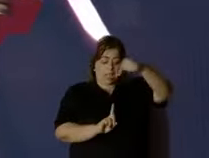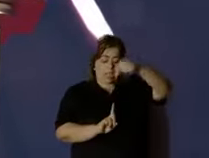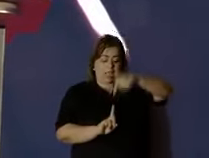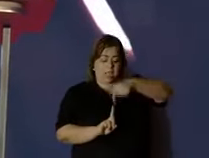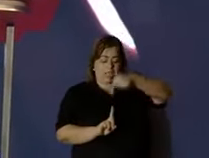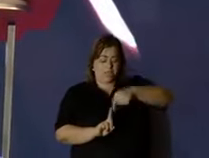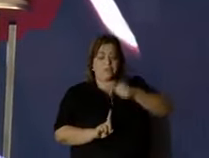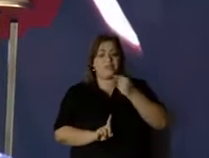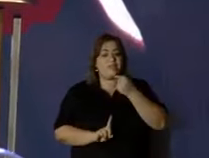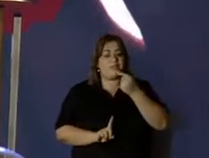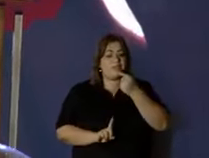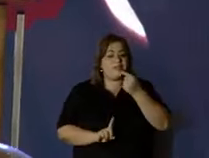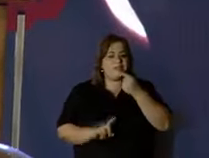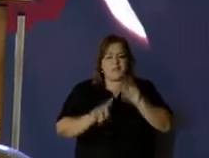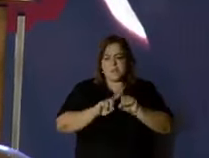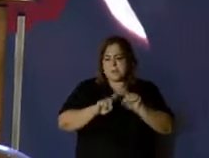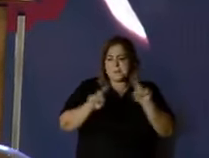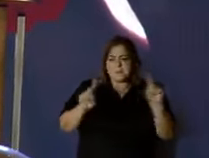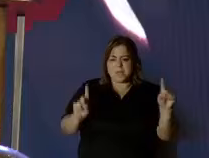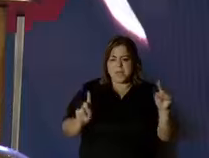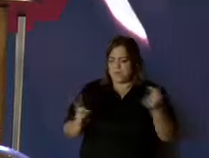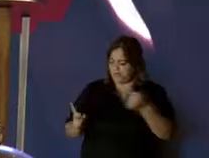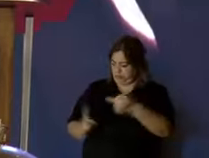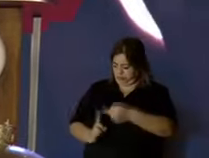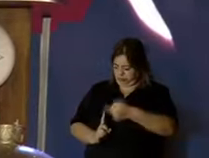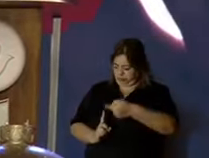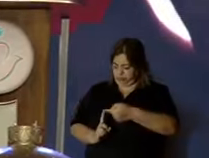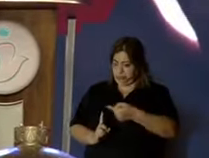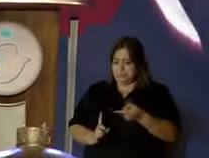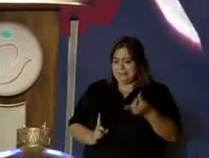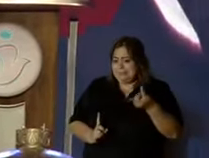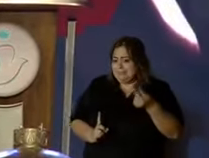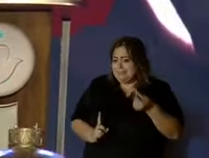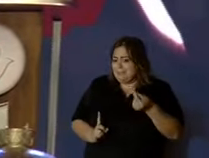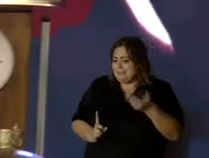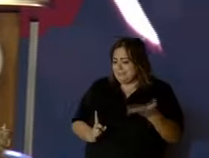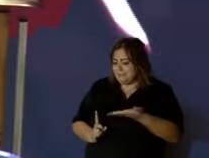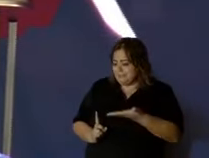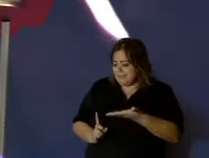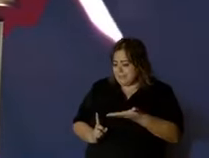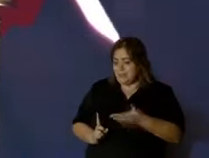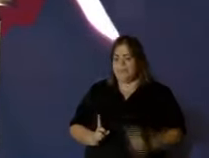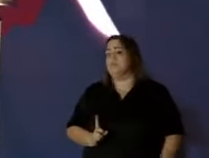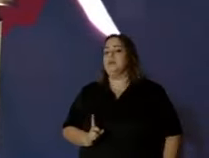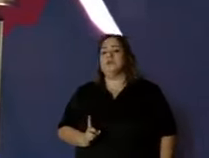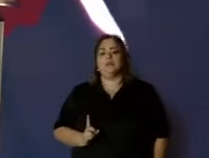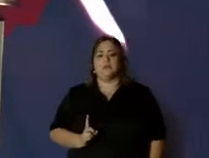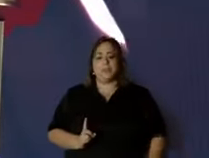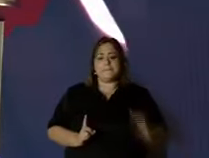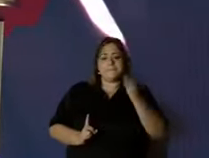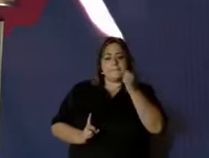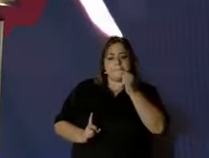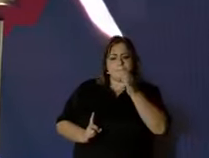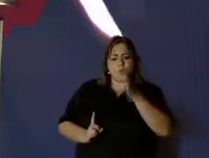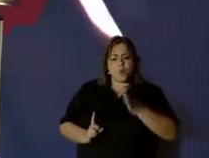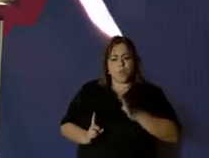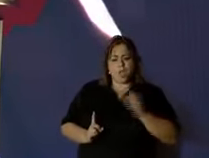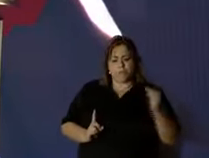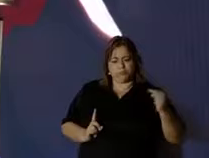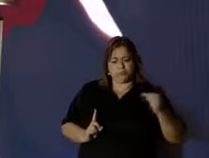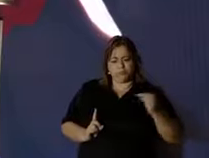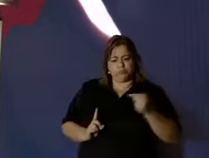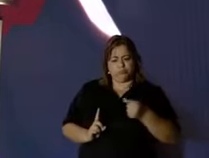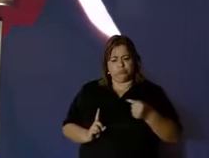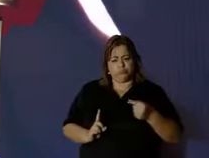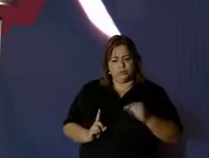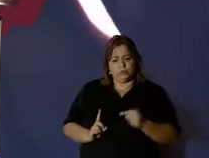pero, ¿a qué viene? Que había una mujer inquieta por ahí. Que había una mujer que estaba sufriendo mucho,